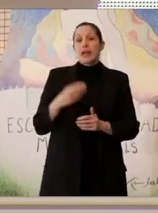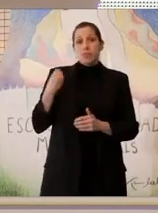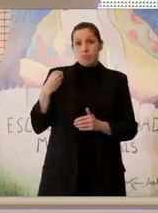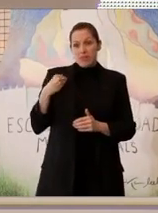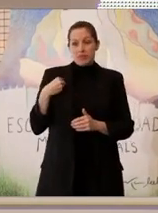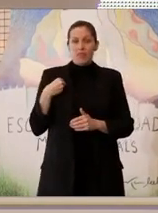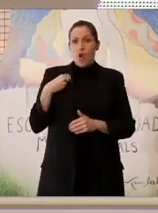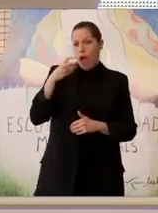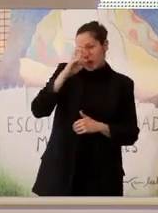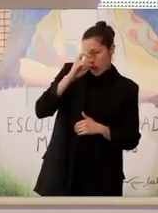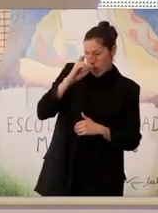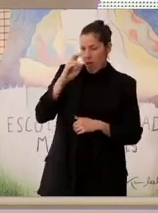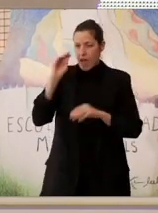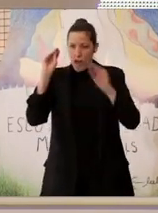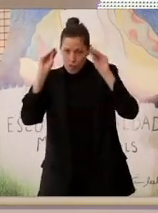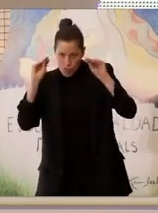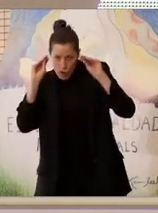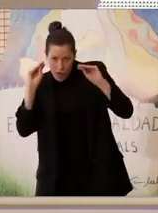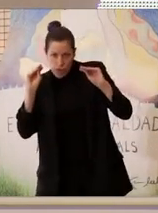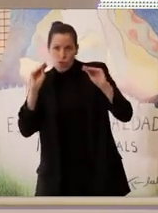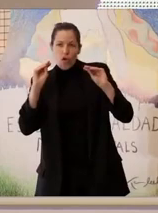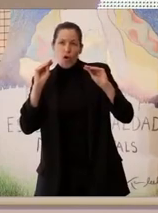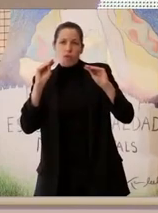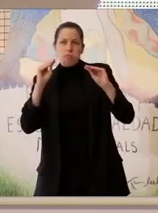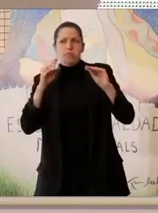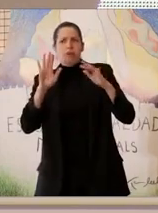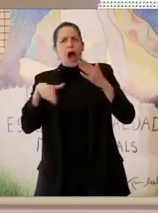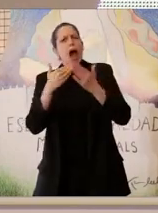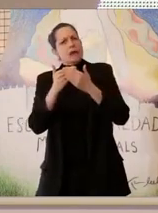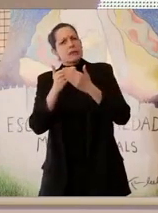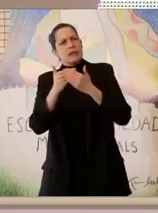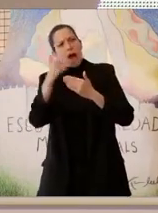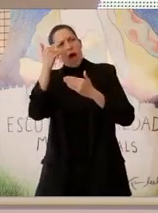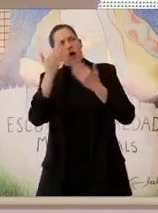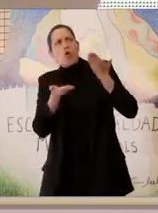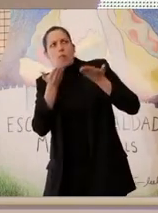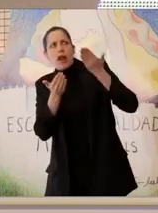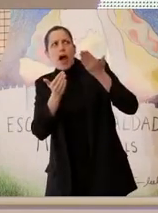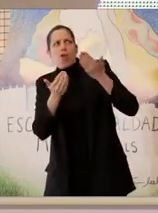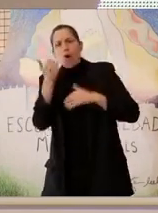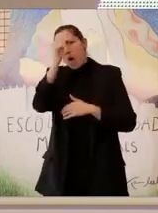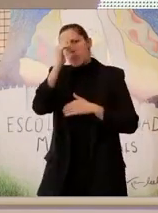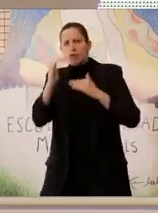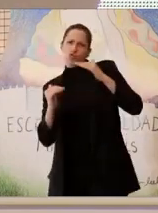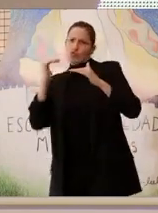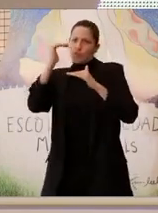de antigüedad y formación la tenemos exactamente, incluso superamos a nuestros compañeros. Pero, sin embargo,